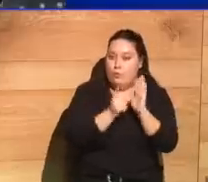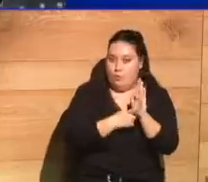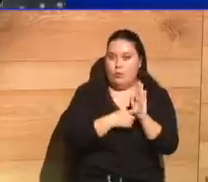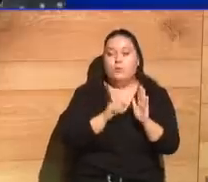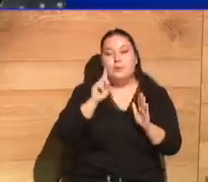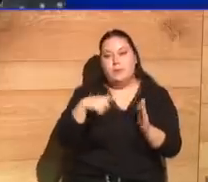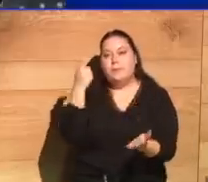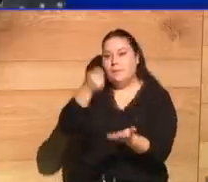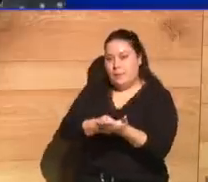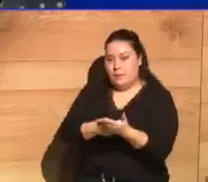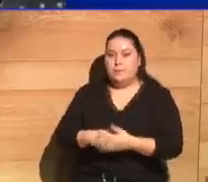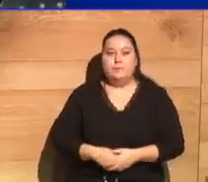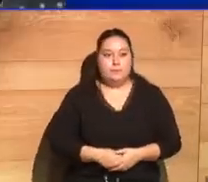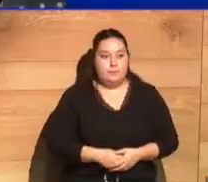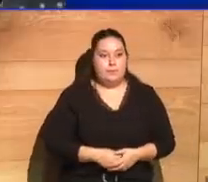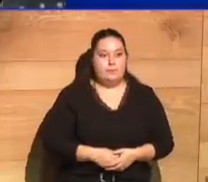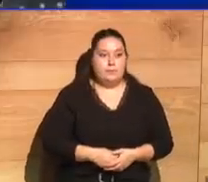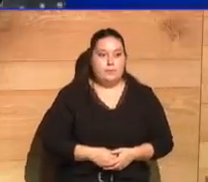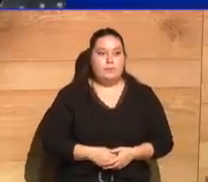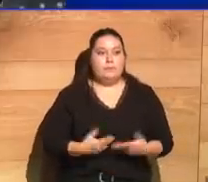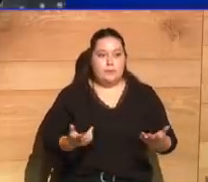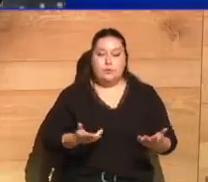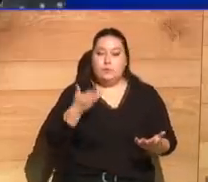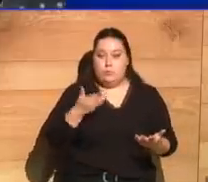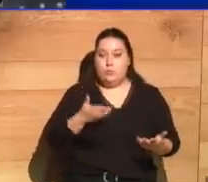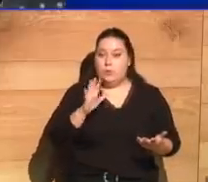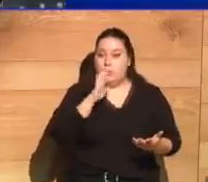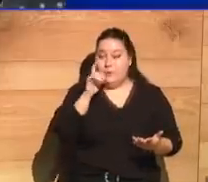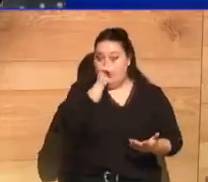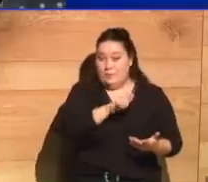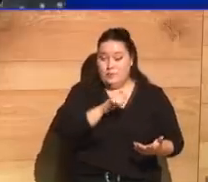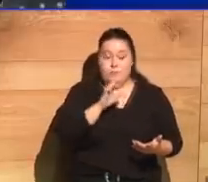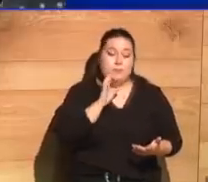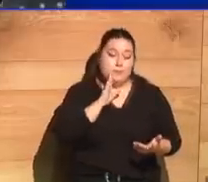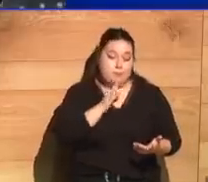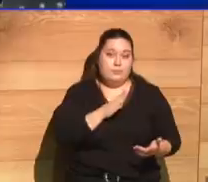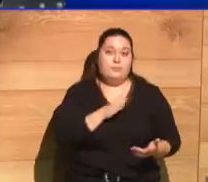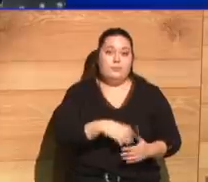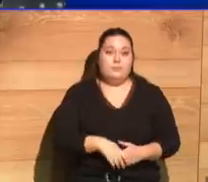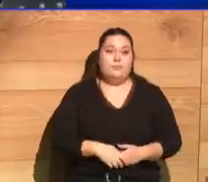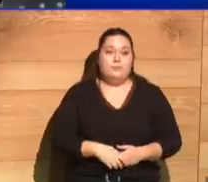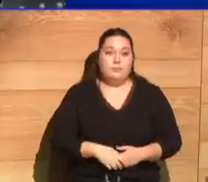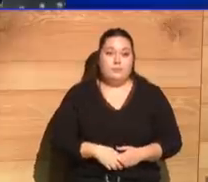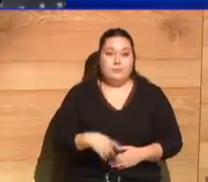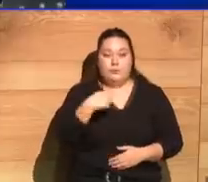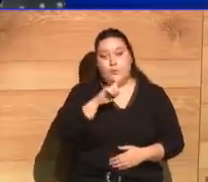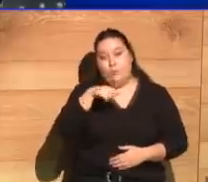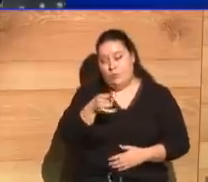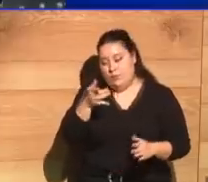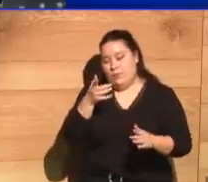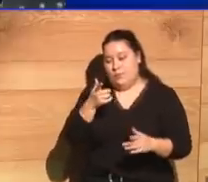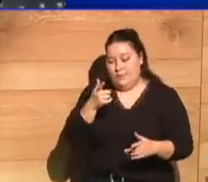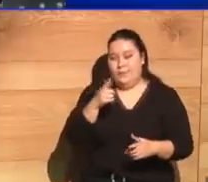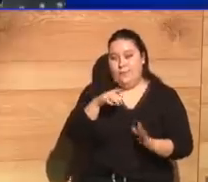otra obviamente. Vez. Obviamente. Claro. Y esto es relevante porque estos piratas, esta gente a la que iremos describiendo a lo largo